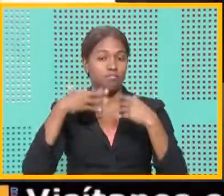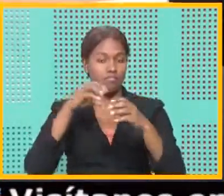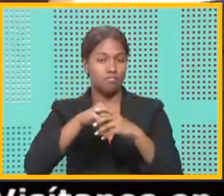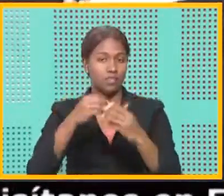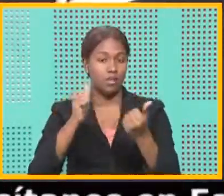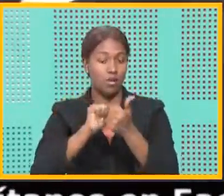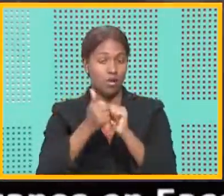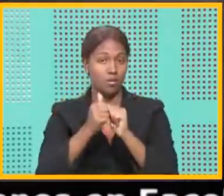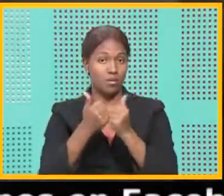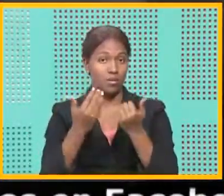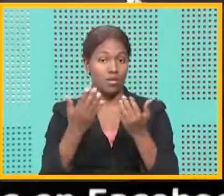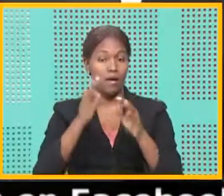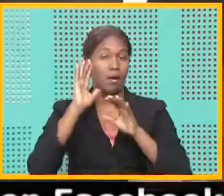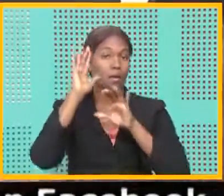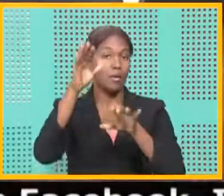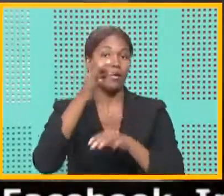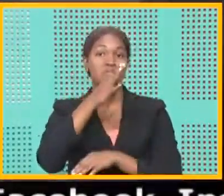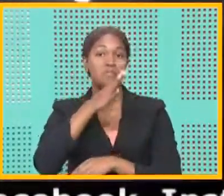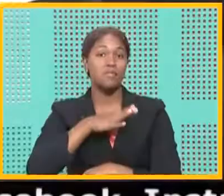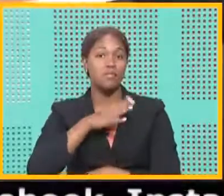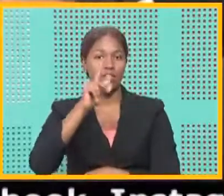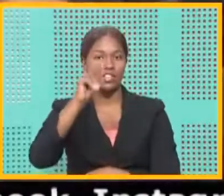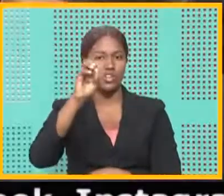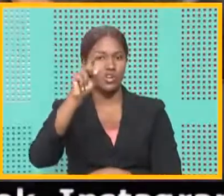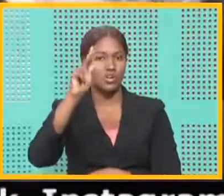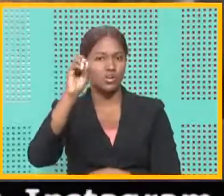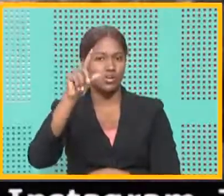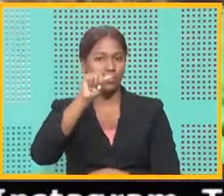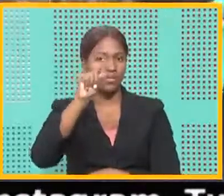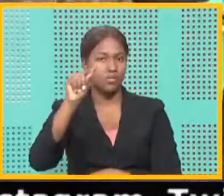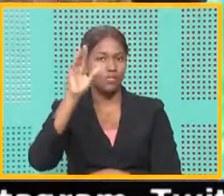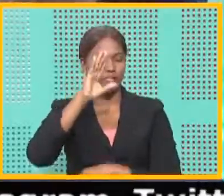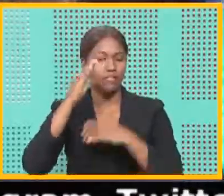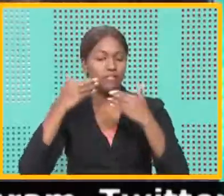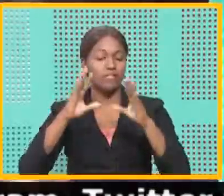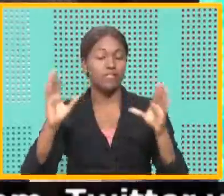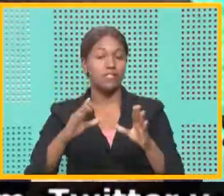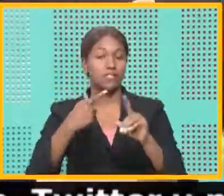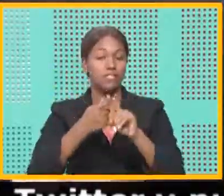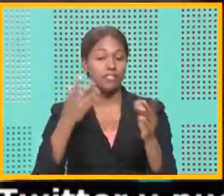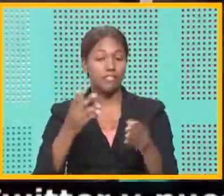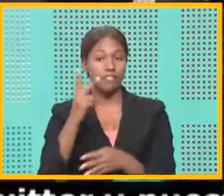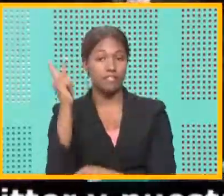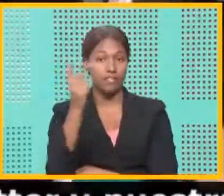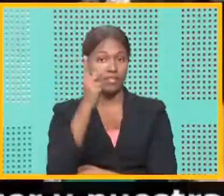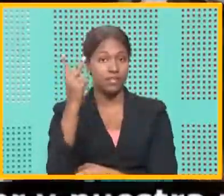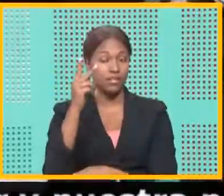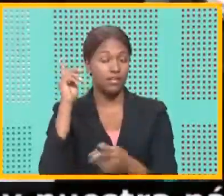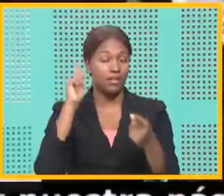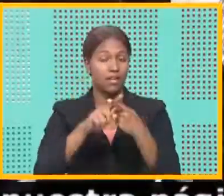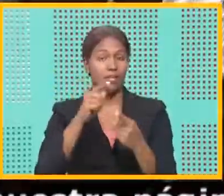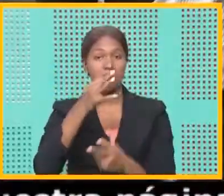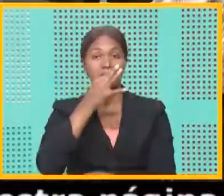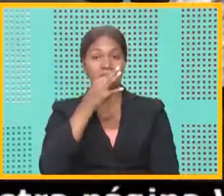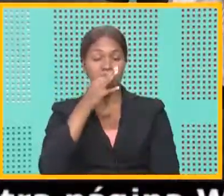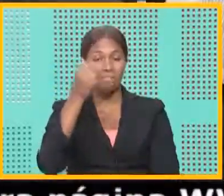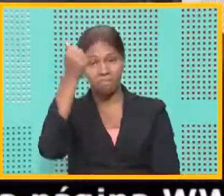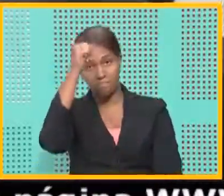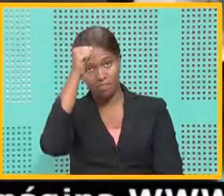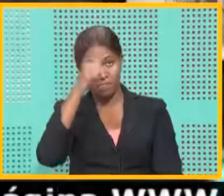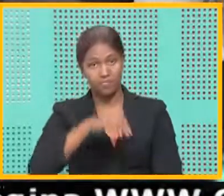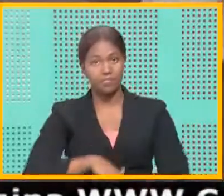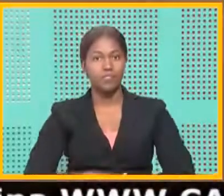clasificatorio olímpico de voleibol femenino Tokio 2020, que se realizará desde este viernes y hasta el próximo domingo.